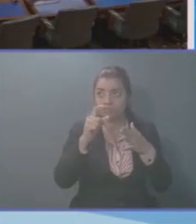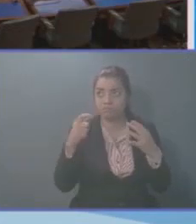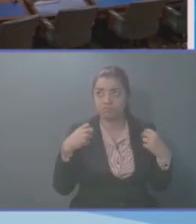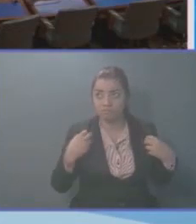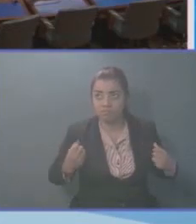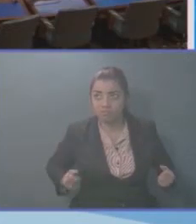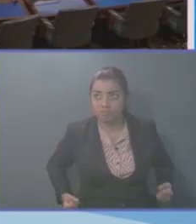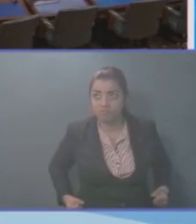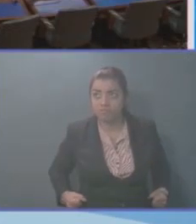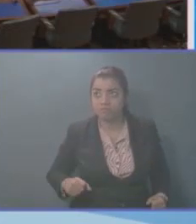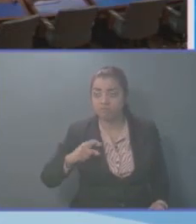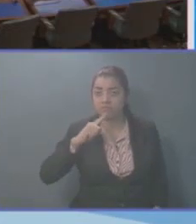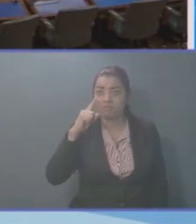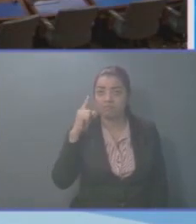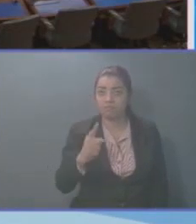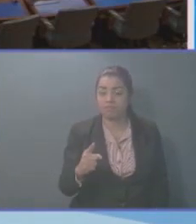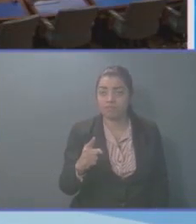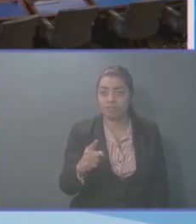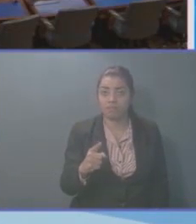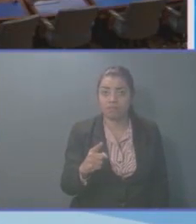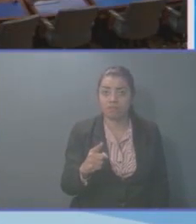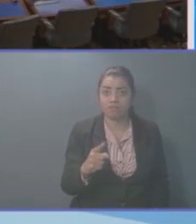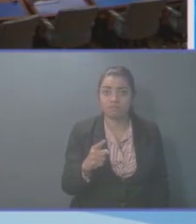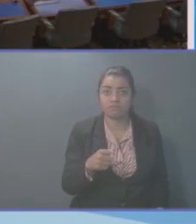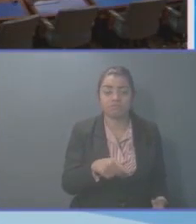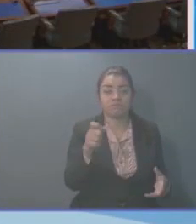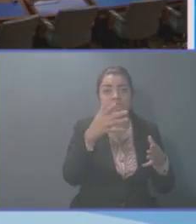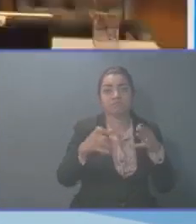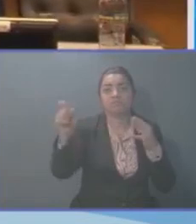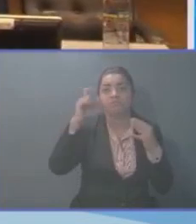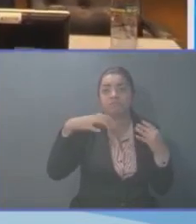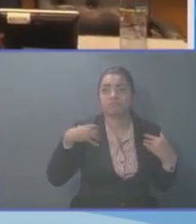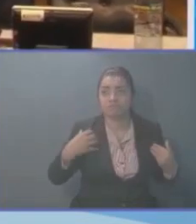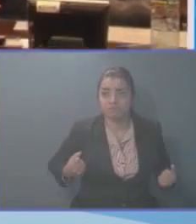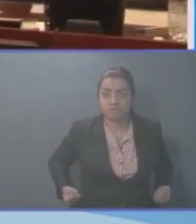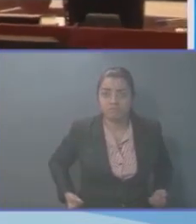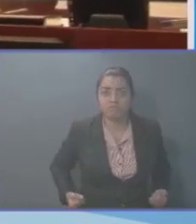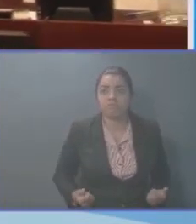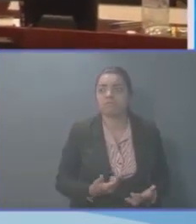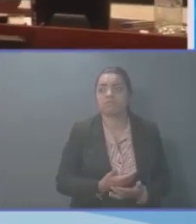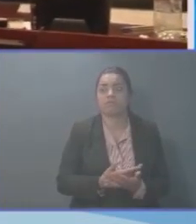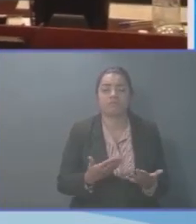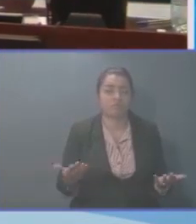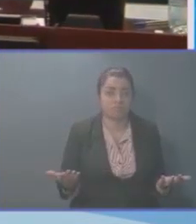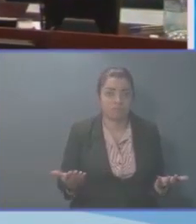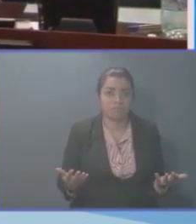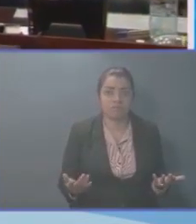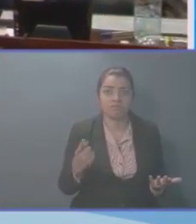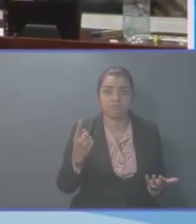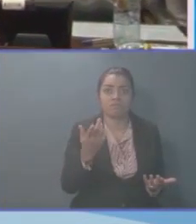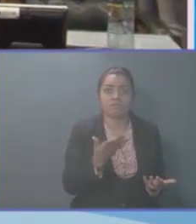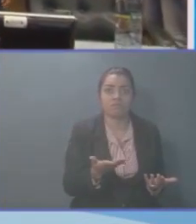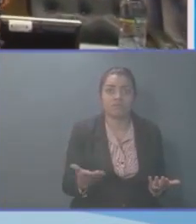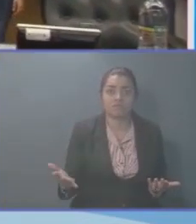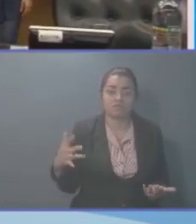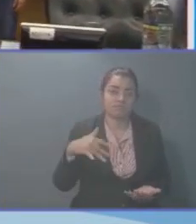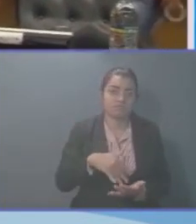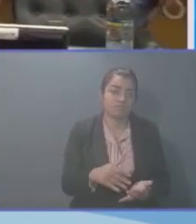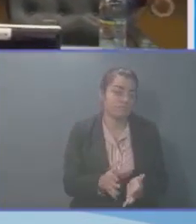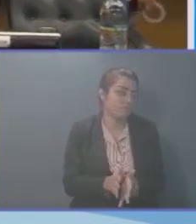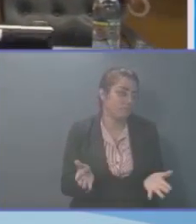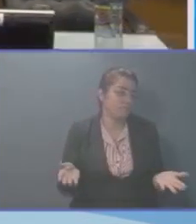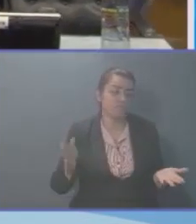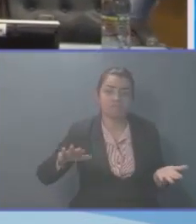se les obligó a asistir el día domingo, cómo usos públicos, recursos públicos también fueron